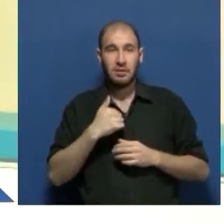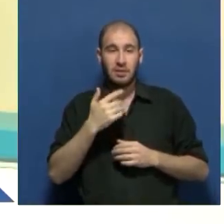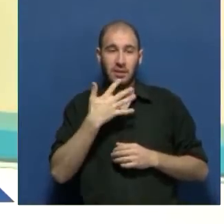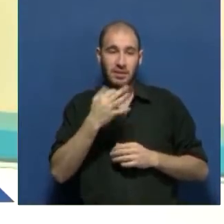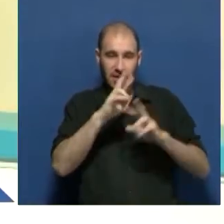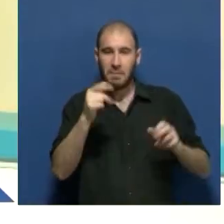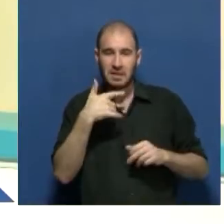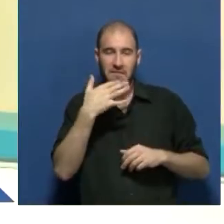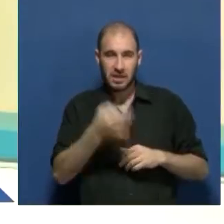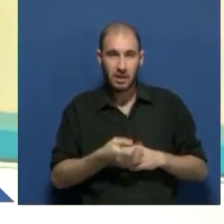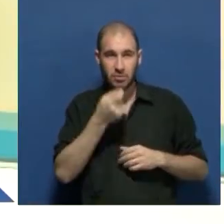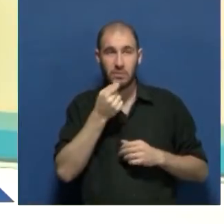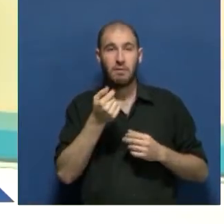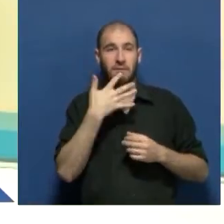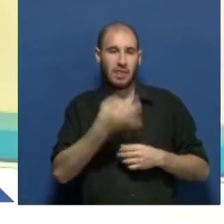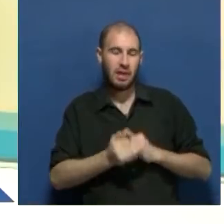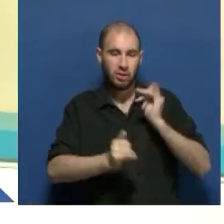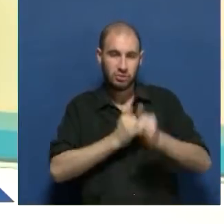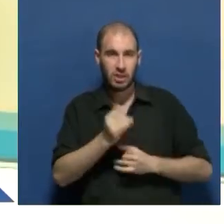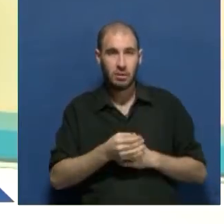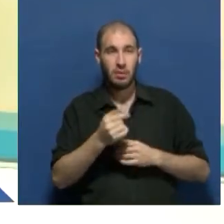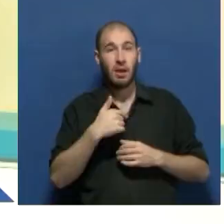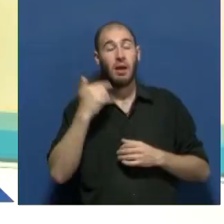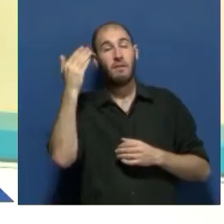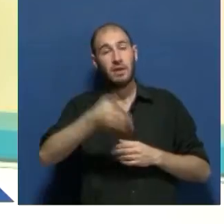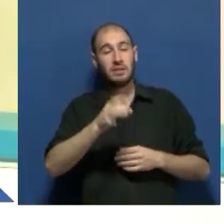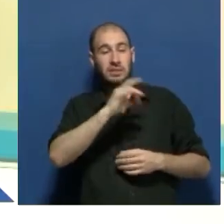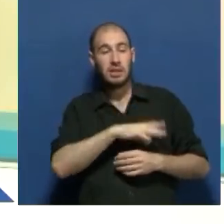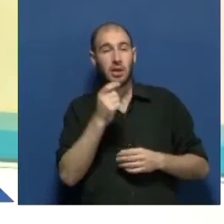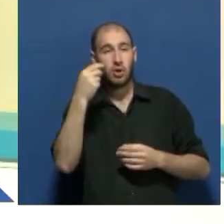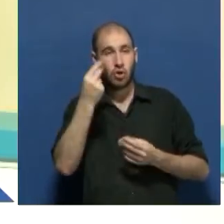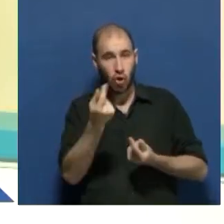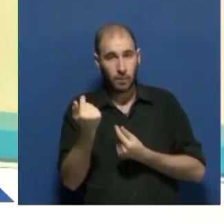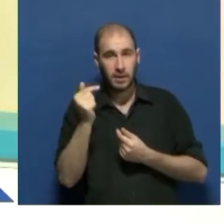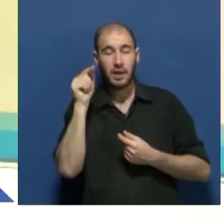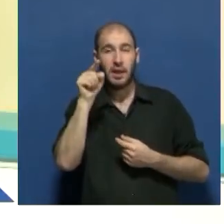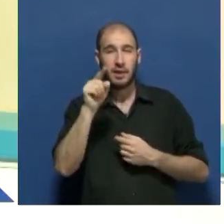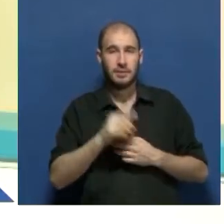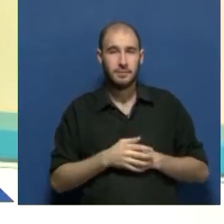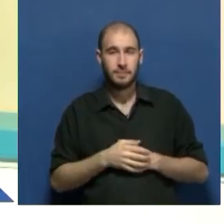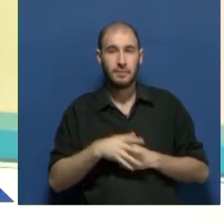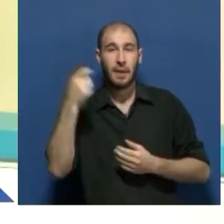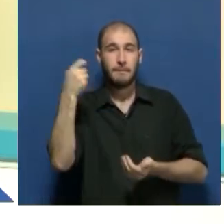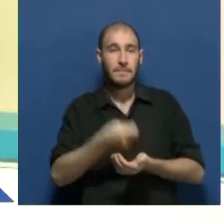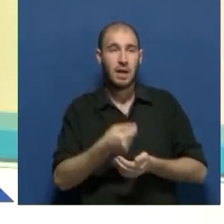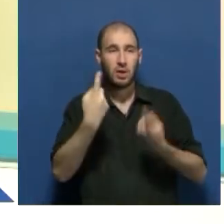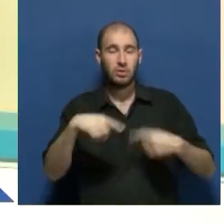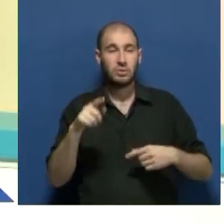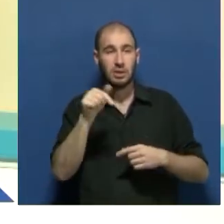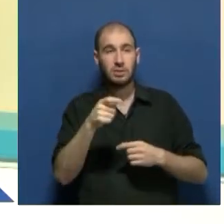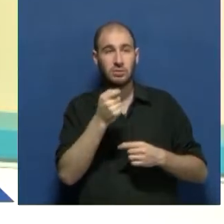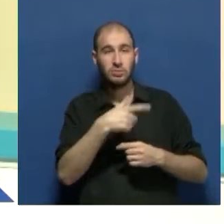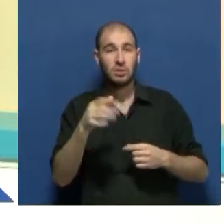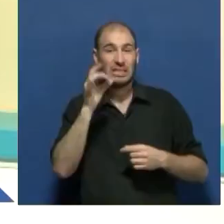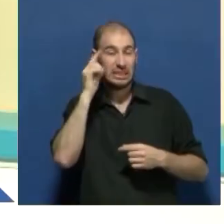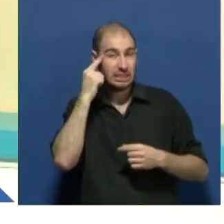este tema, digamos, cuando hablamos de sinceramiento. Cuando vamos a comprar a Chile estamos pagando en el producto salarios